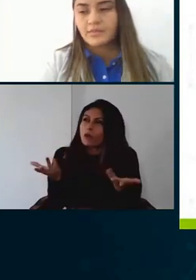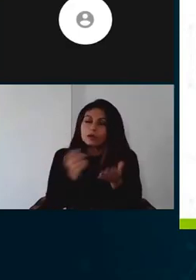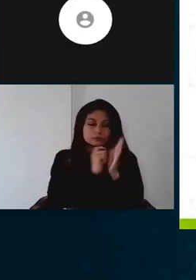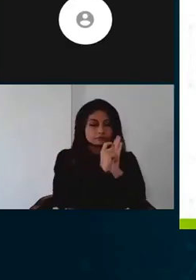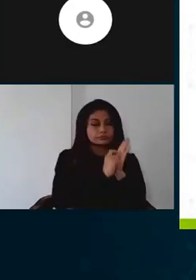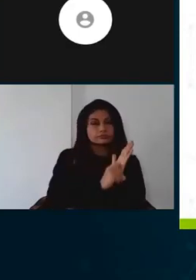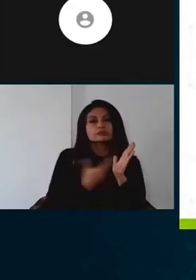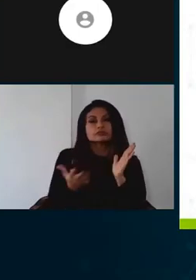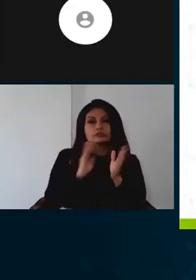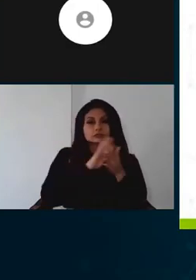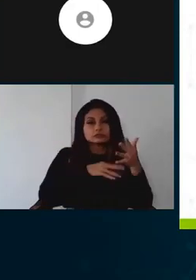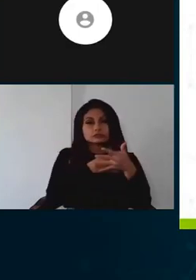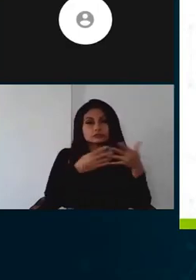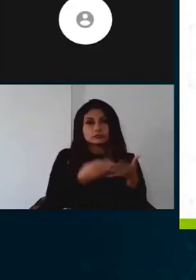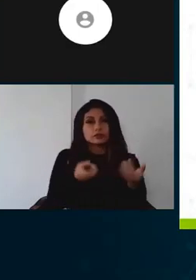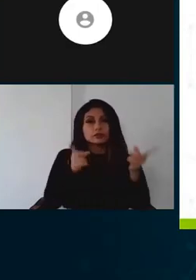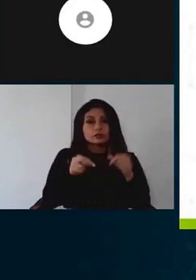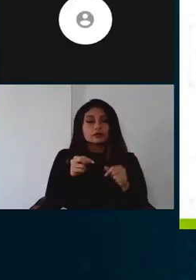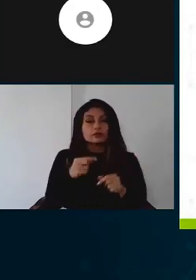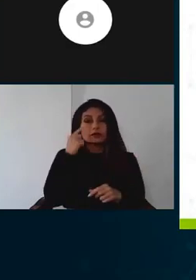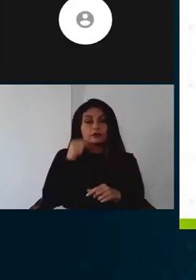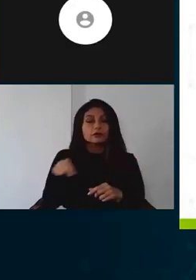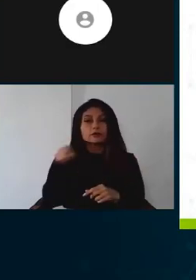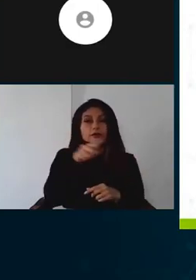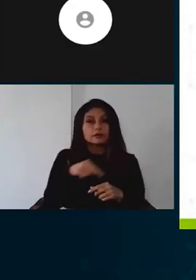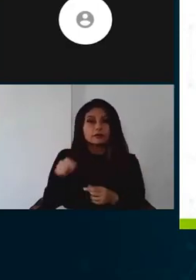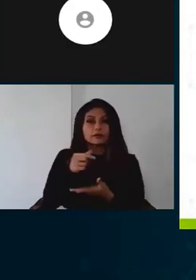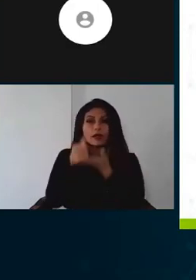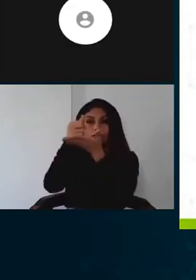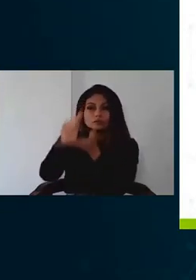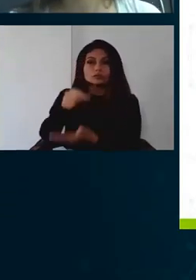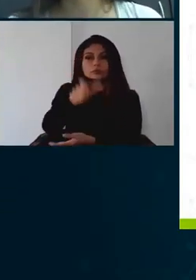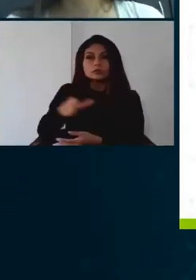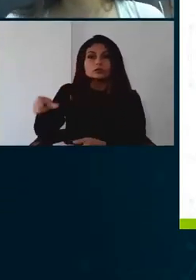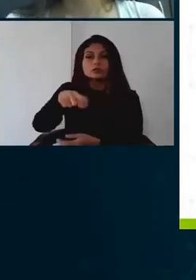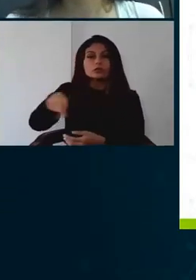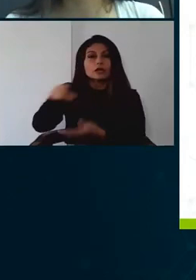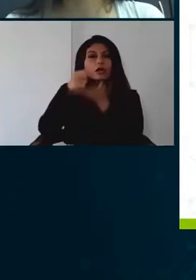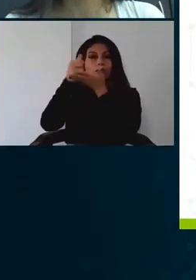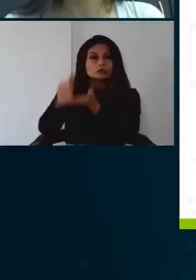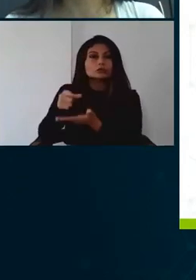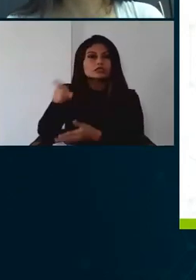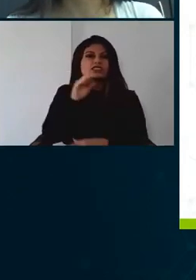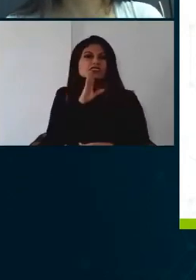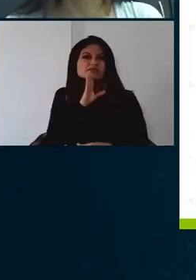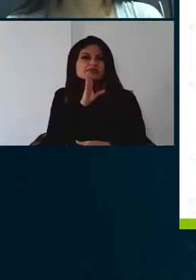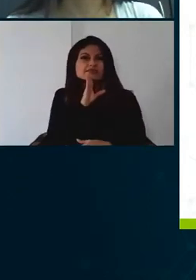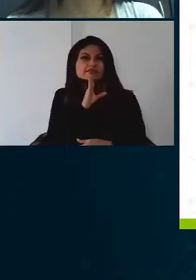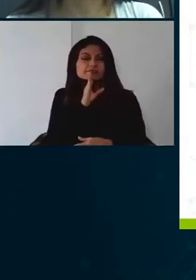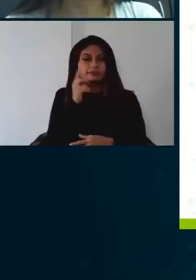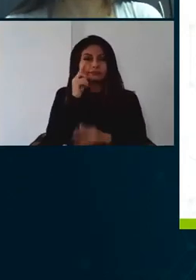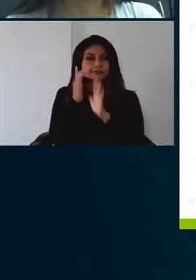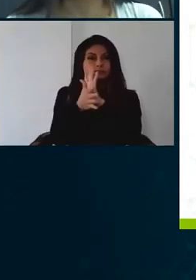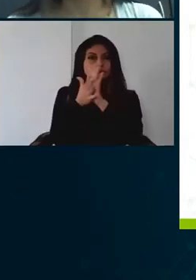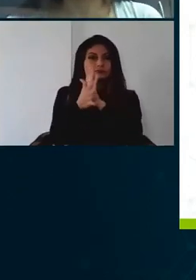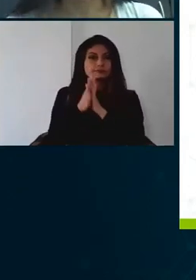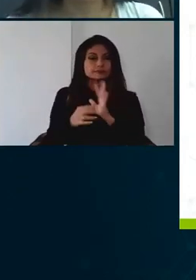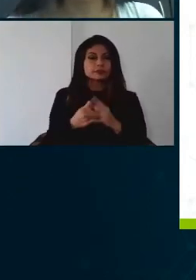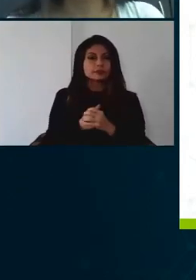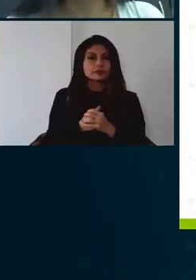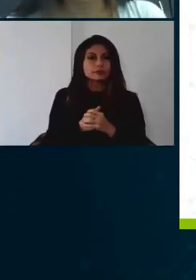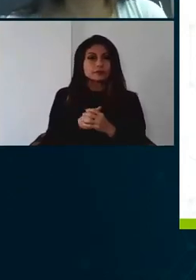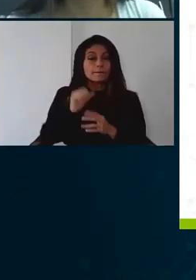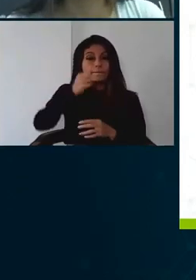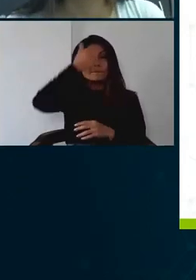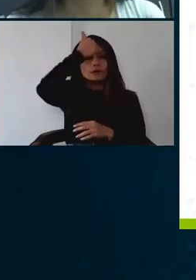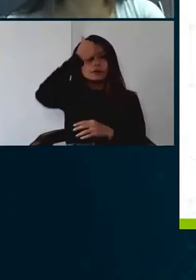de los beneficios de nuestra población, o sea, ¿quiénes van a ser los beneficiados con esto? Pues